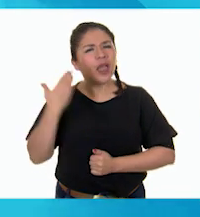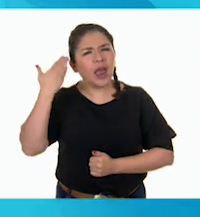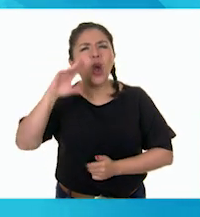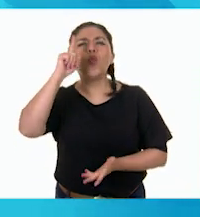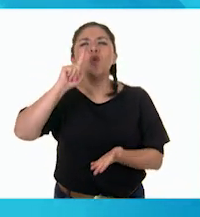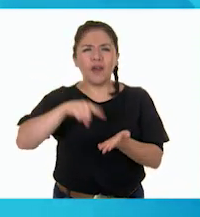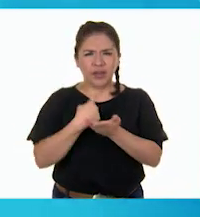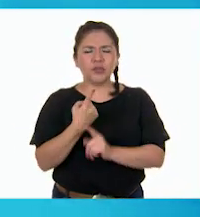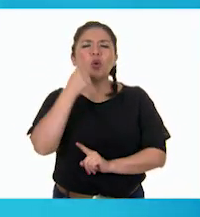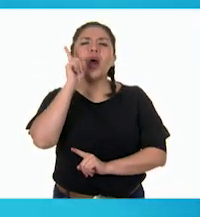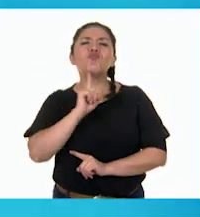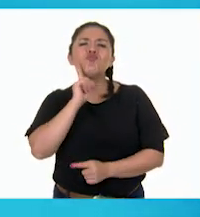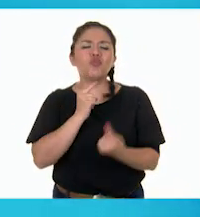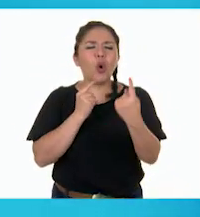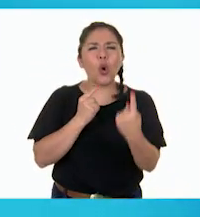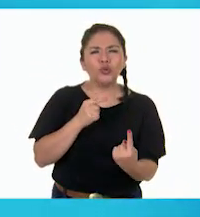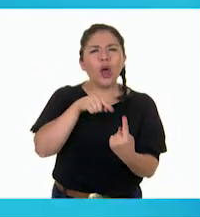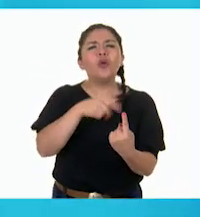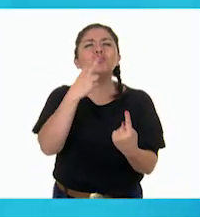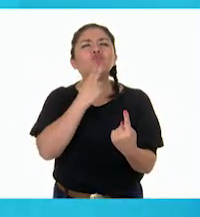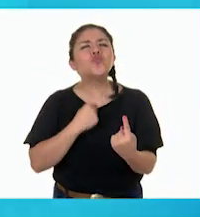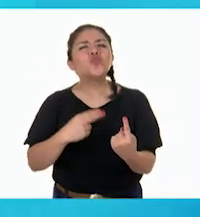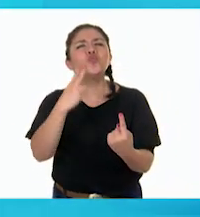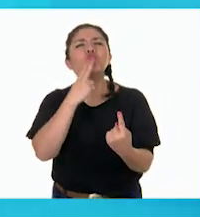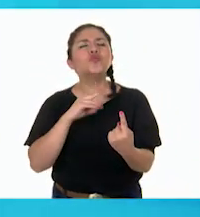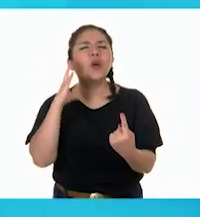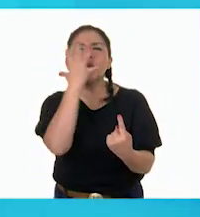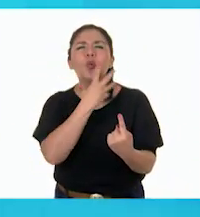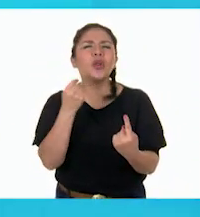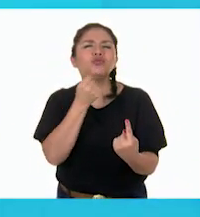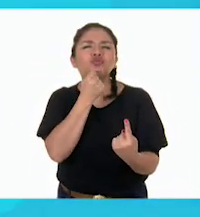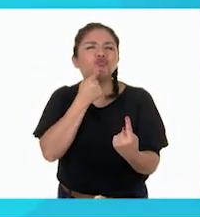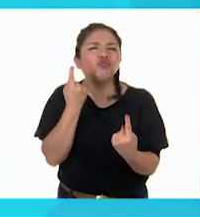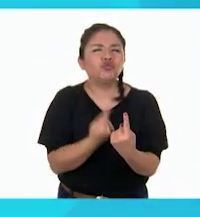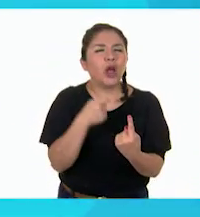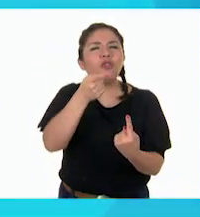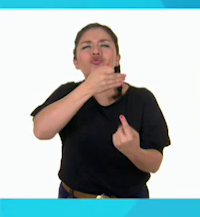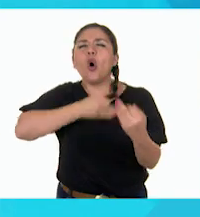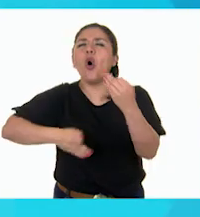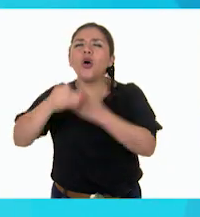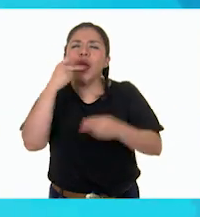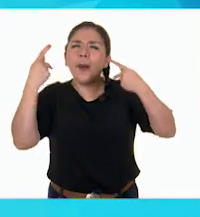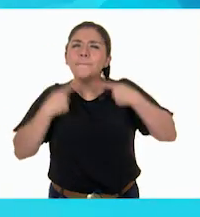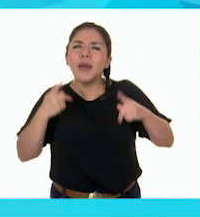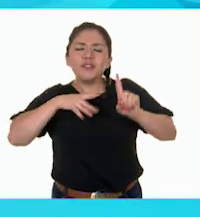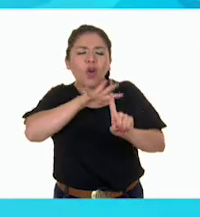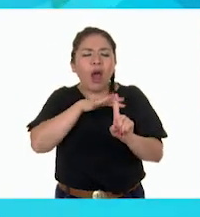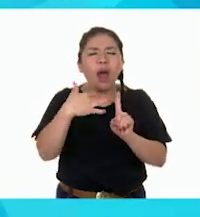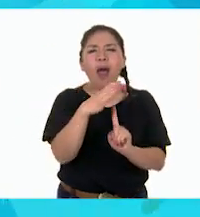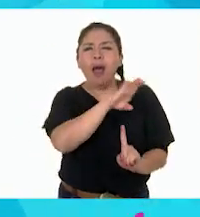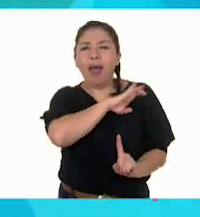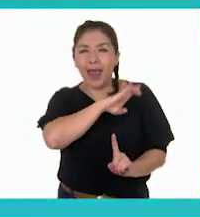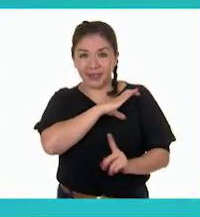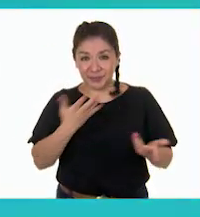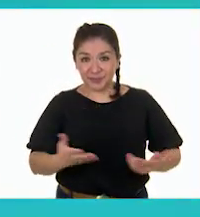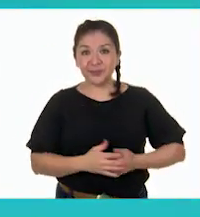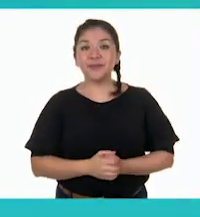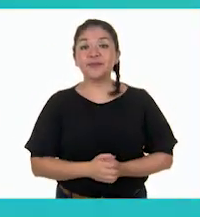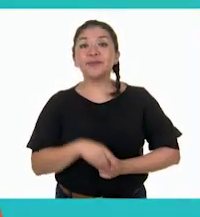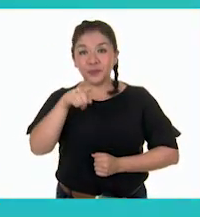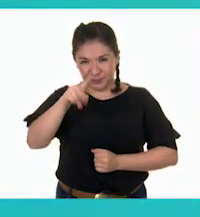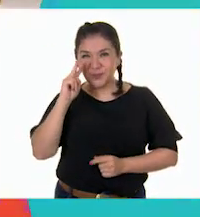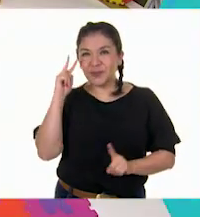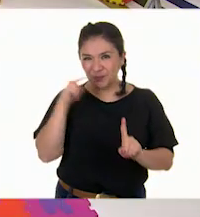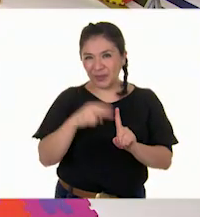una vez una pequeña y dulce coquetuela a la que todo el mundo quería. Si te das cuenta, aquí